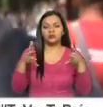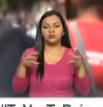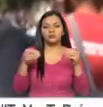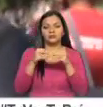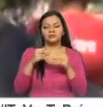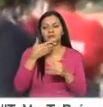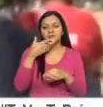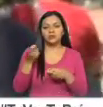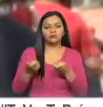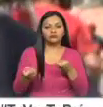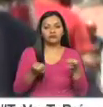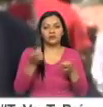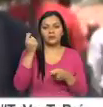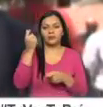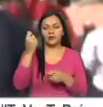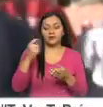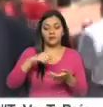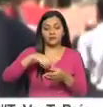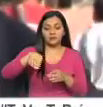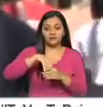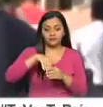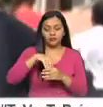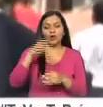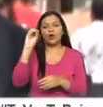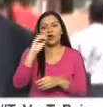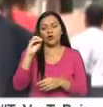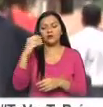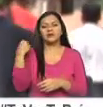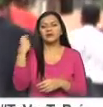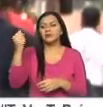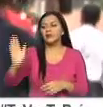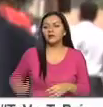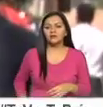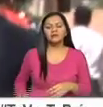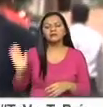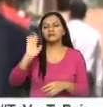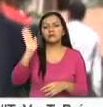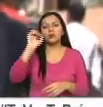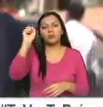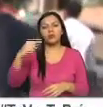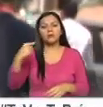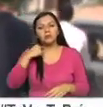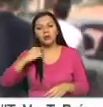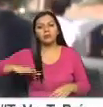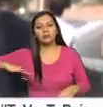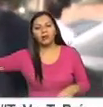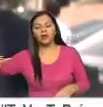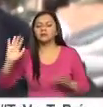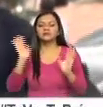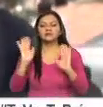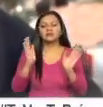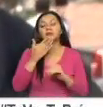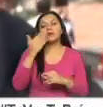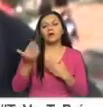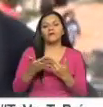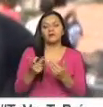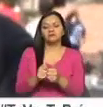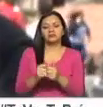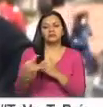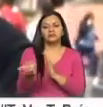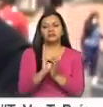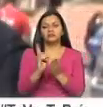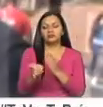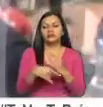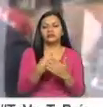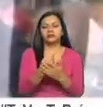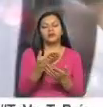es mucho mejor manejar dinero en una tarjeta que tenerlo físicamente, porque puedes evitar varios robos y se te hace mucho más fácil el manejo en